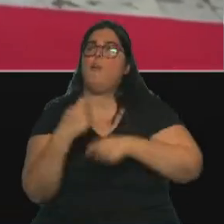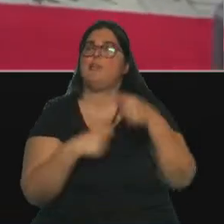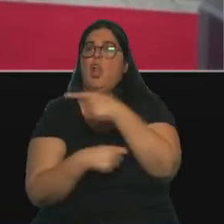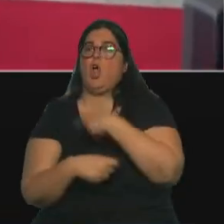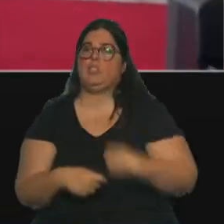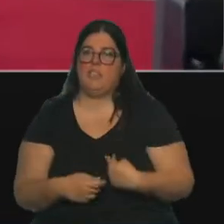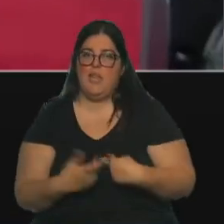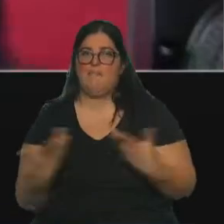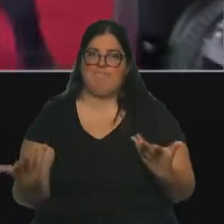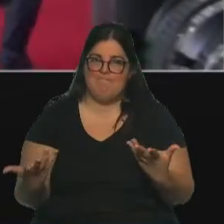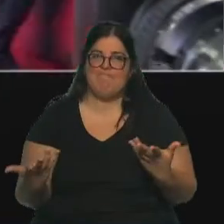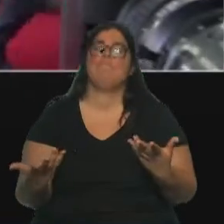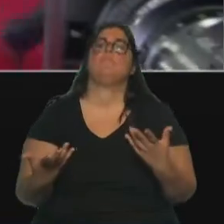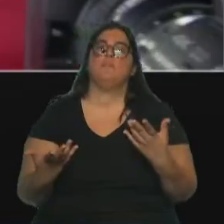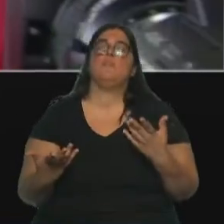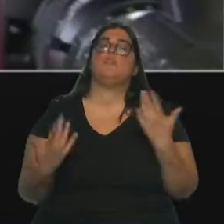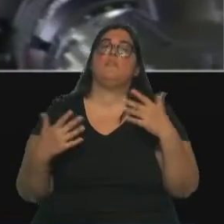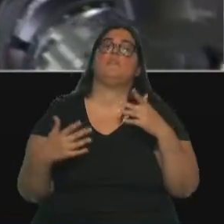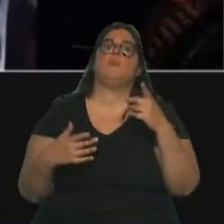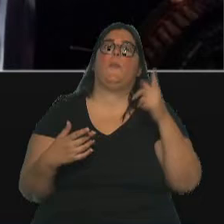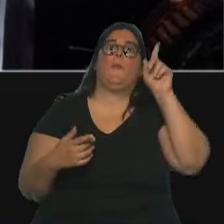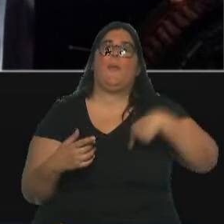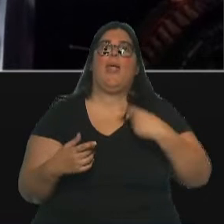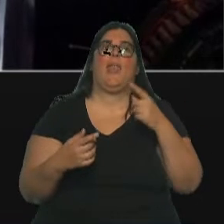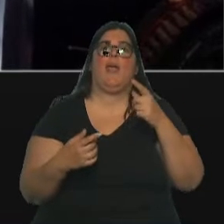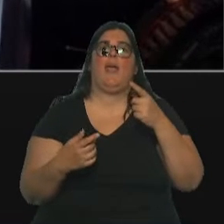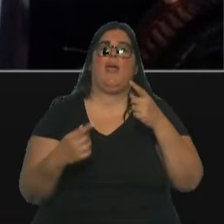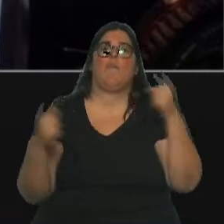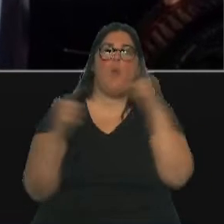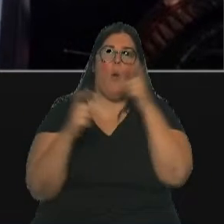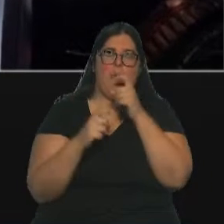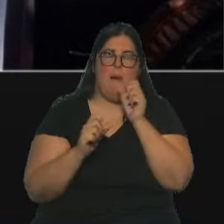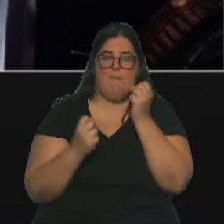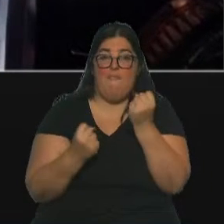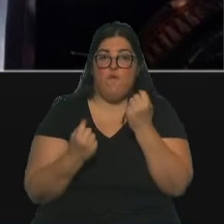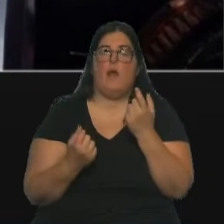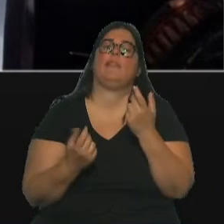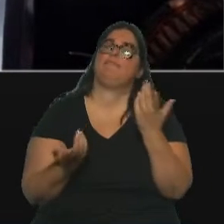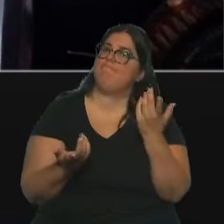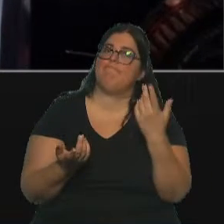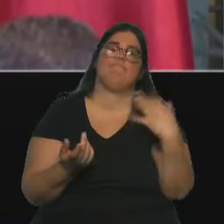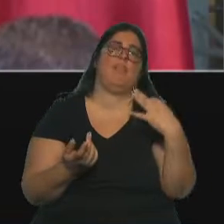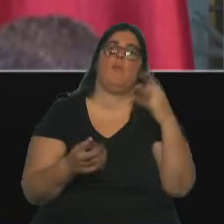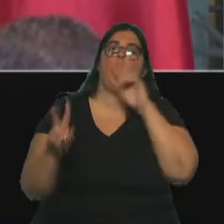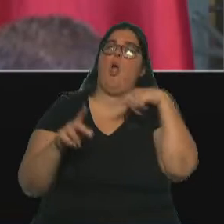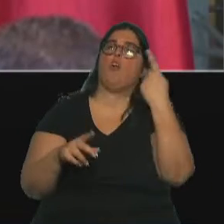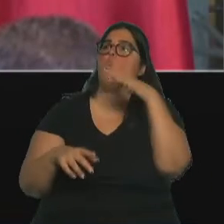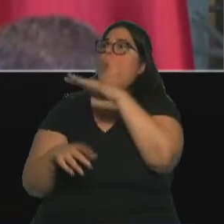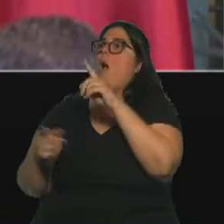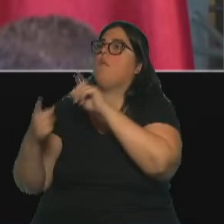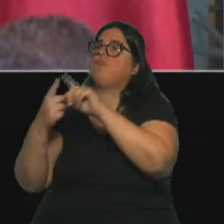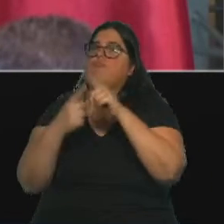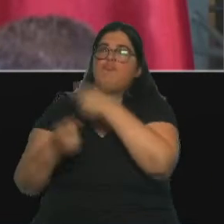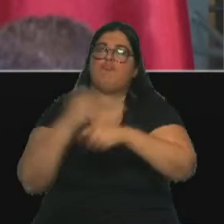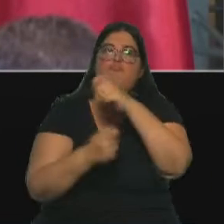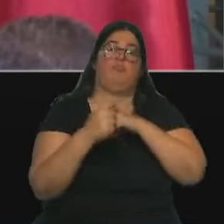Por lo tanto, la posibilidad de la intensificación de esa conflictividad le hace ir a buscar otro tipo de mercados dentro de los cuales el